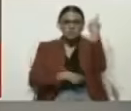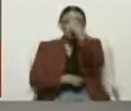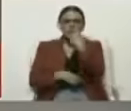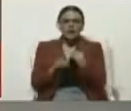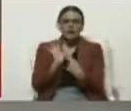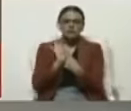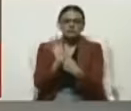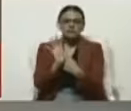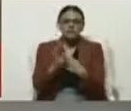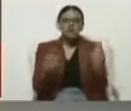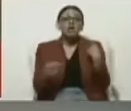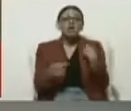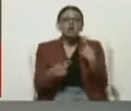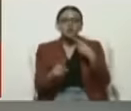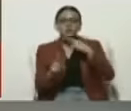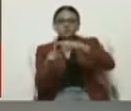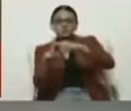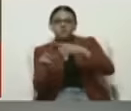apostándole a la paz